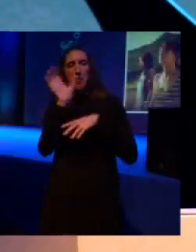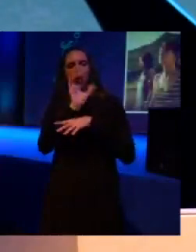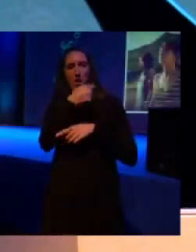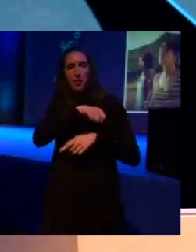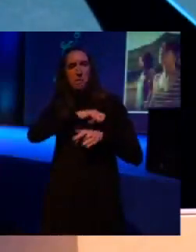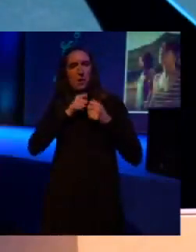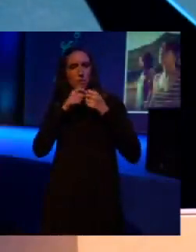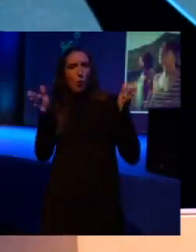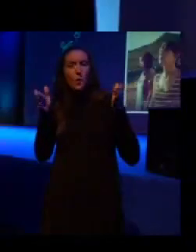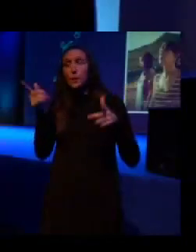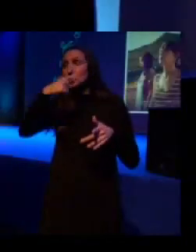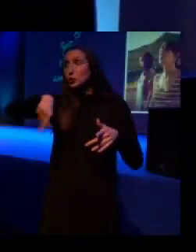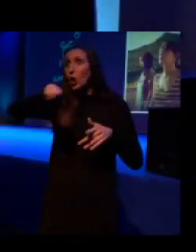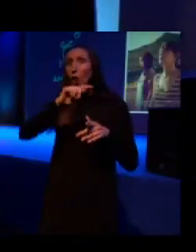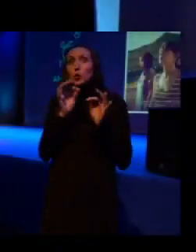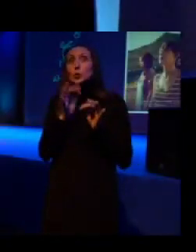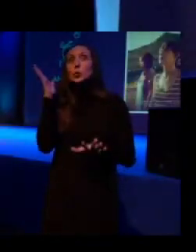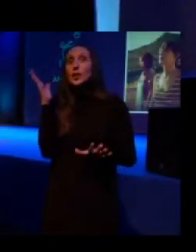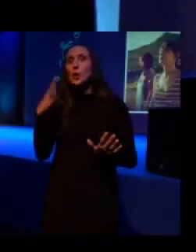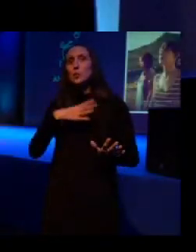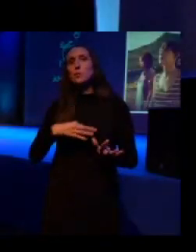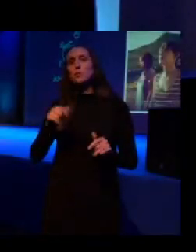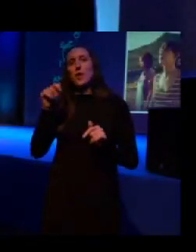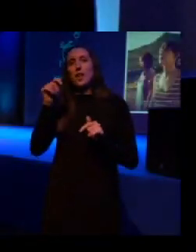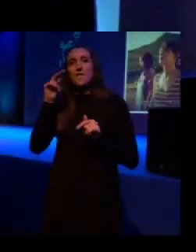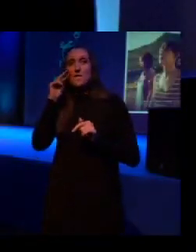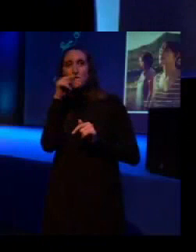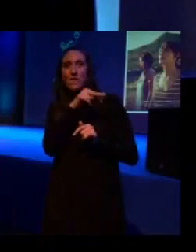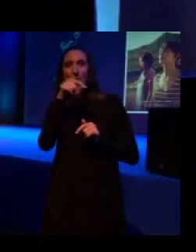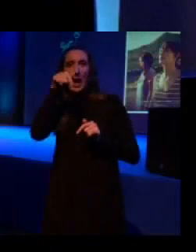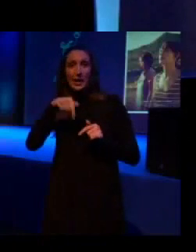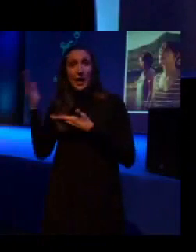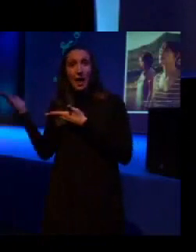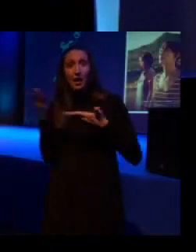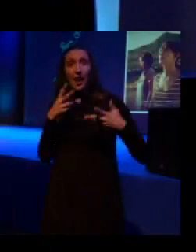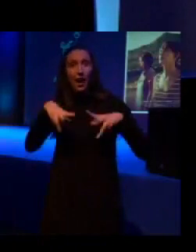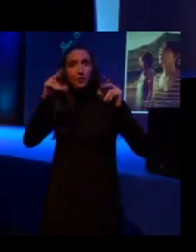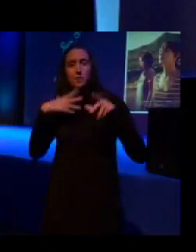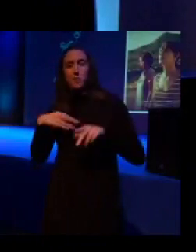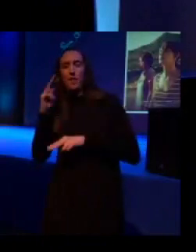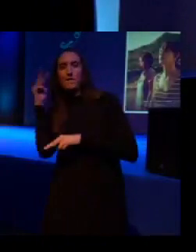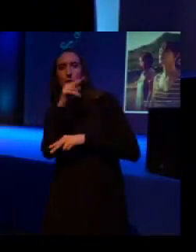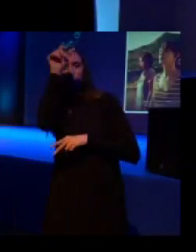sois unos afortunados porque podréis verla en primicia aquí en cuanto acabe esta gala.